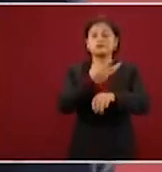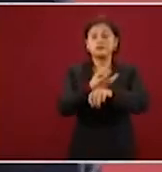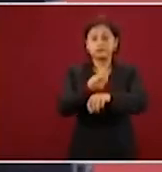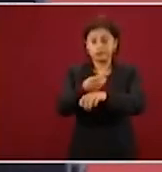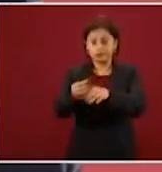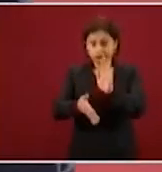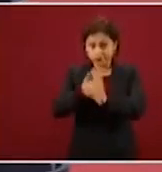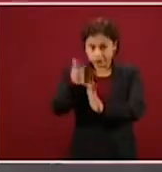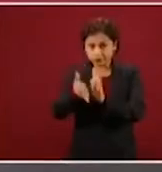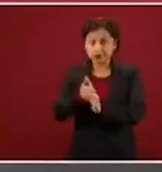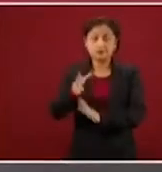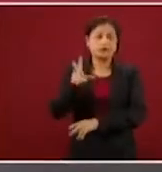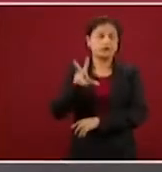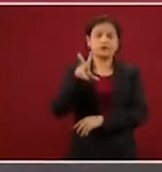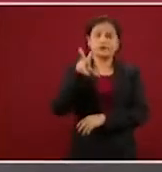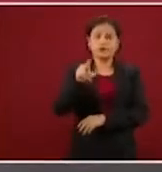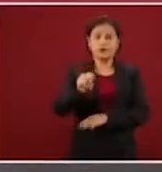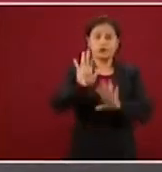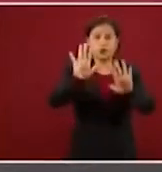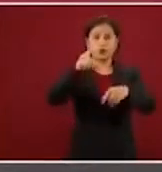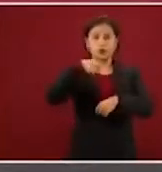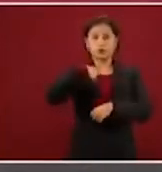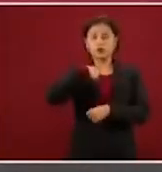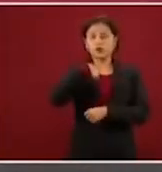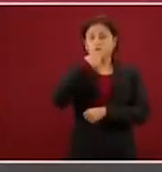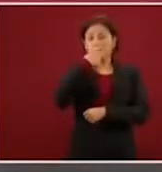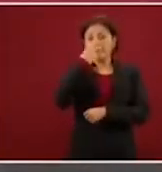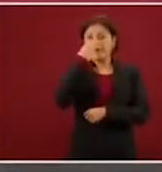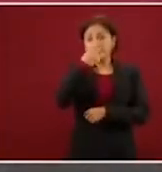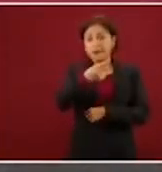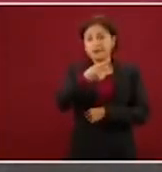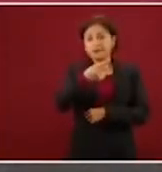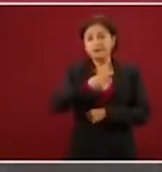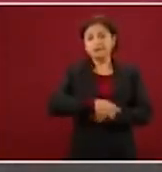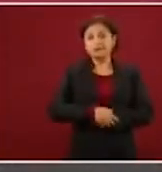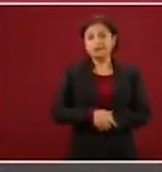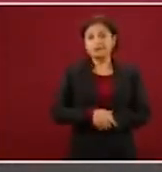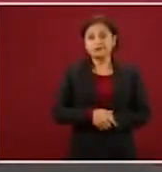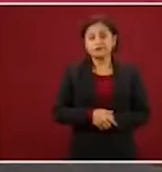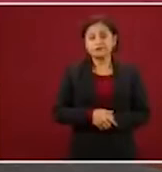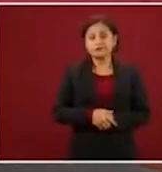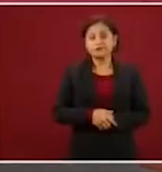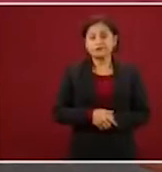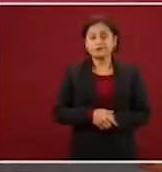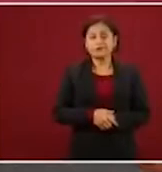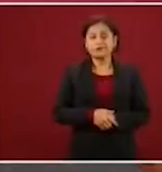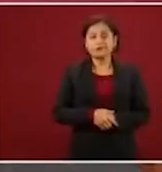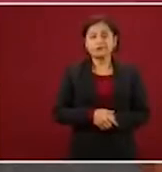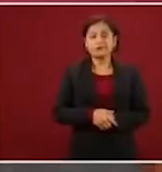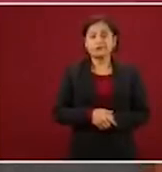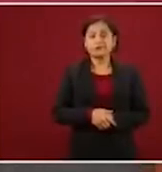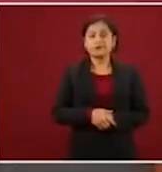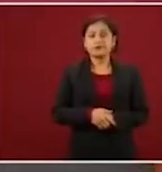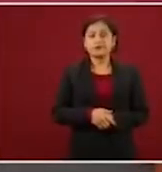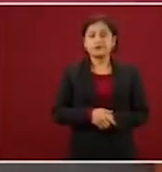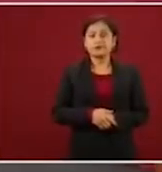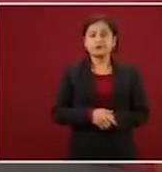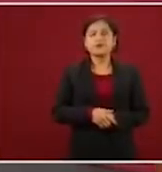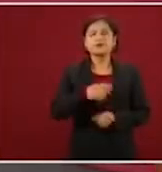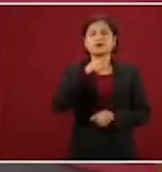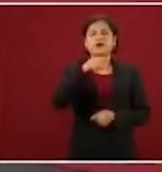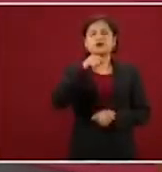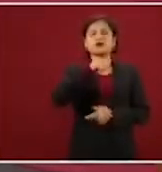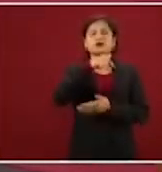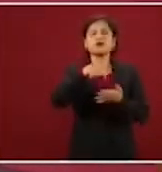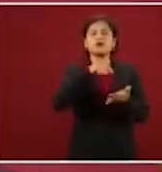que no vamos a construir la presa del Paso de la